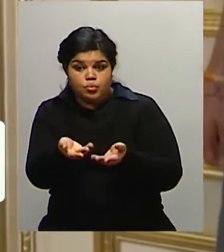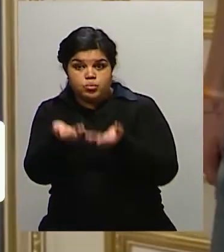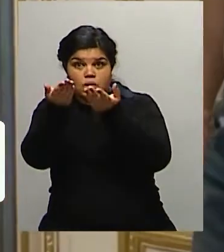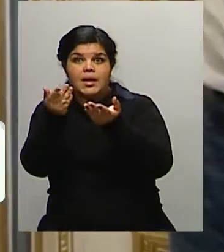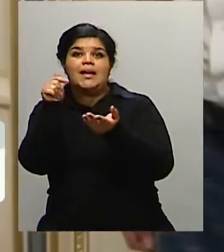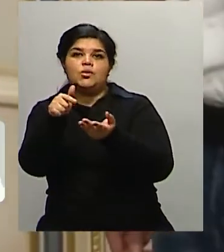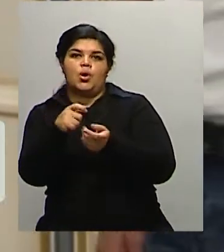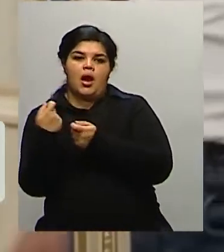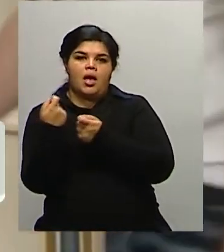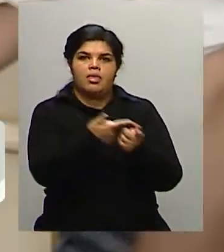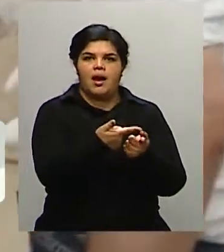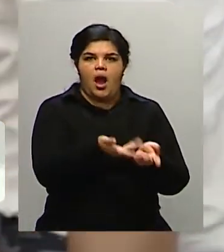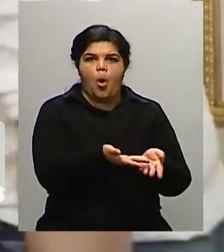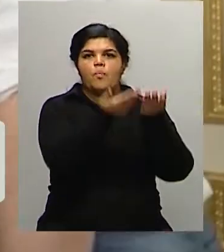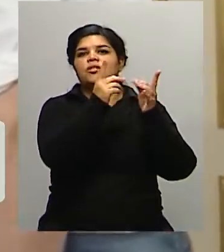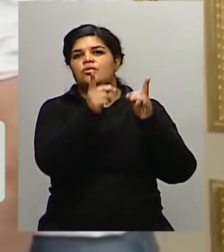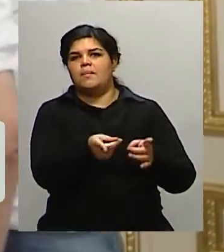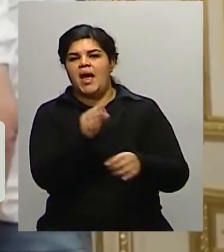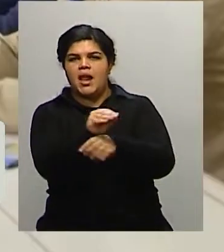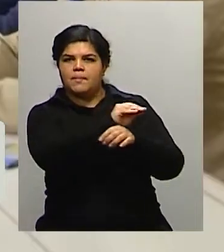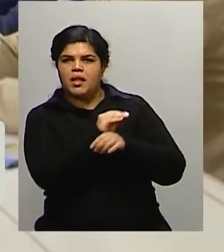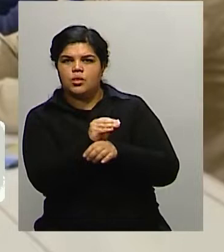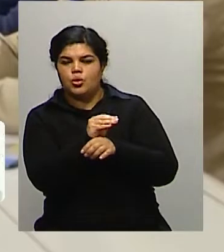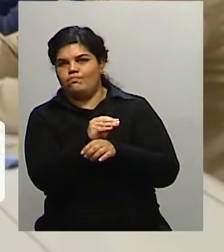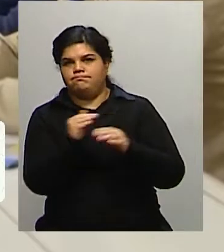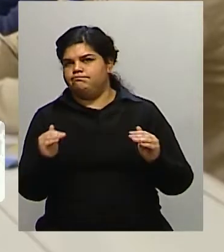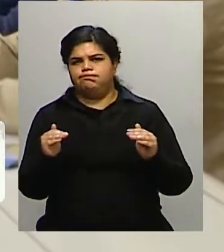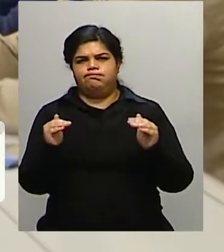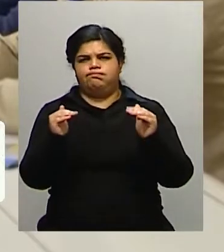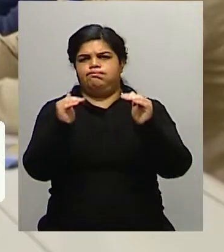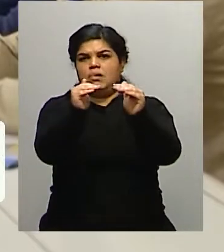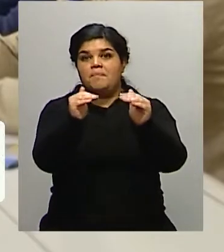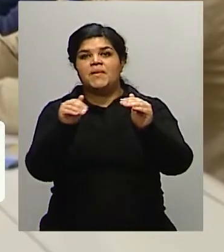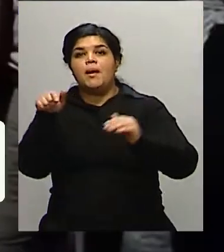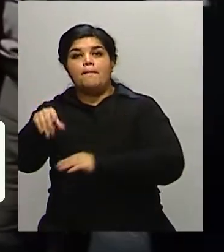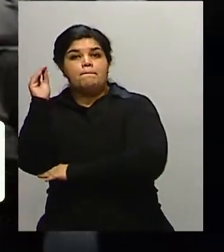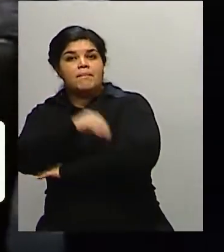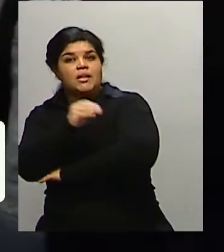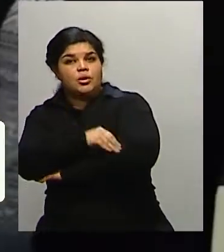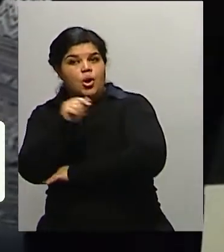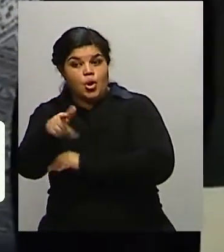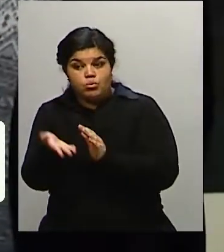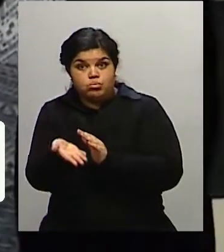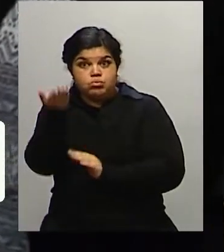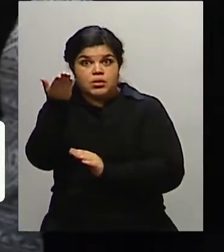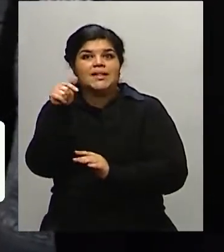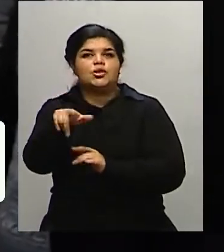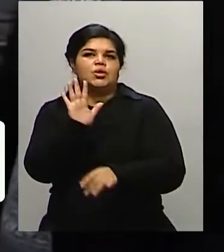lado, por el hecho de que, bueno, obviamente, el petróleo es un insumo clave en todo el